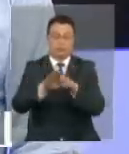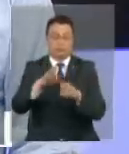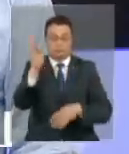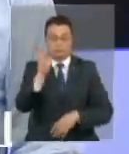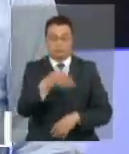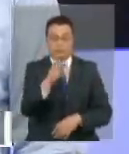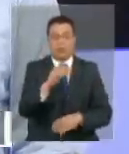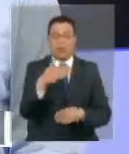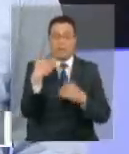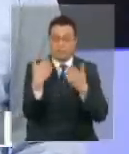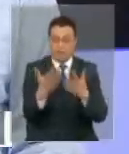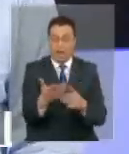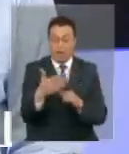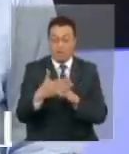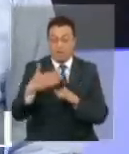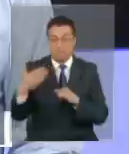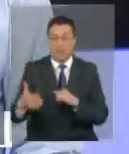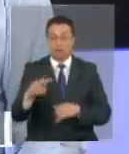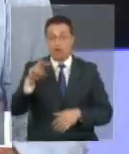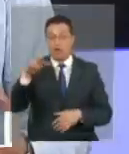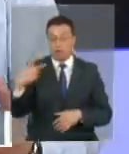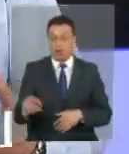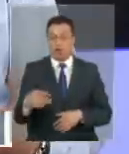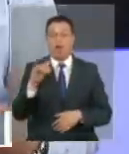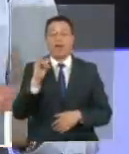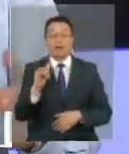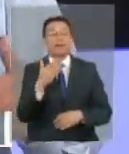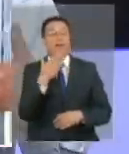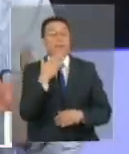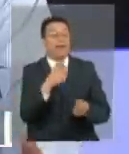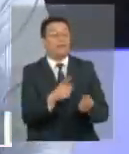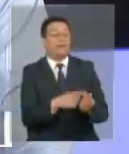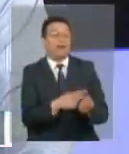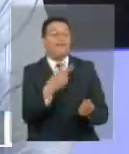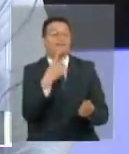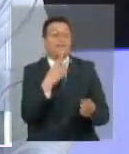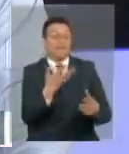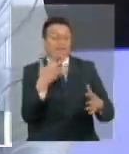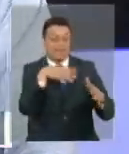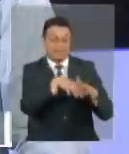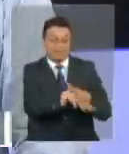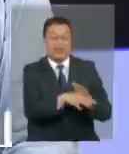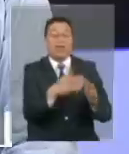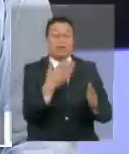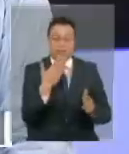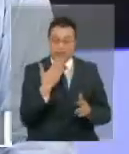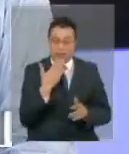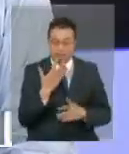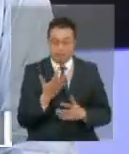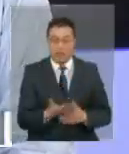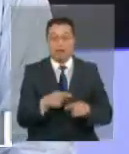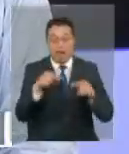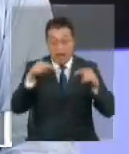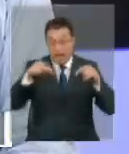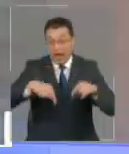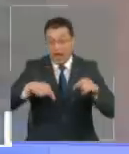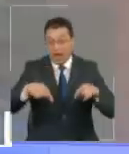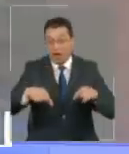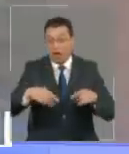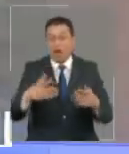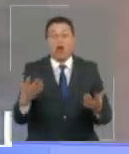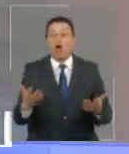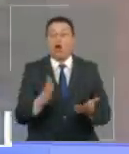correspondientes, pero le vamos a dar plazo al dueño y le vamos a dar plazo también a las familias que viven en esa situación. Hoy día la